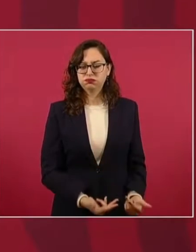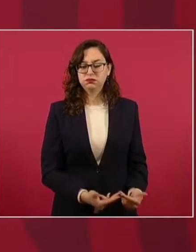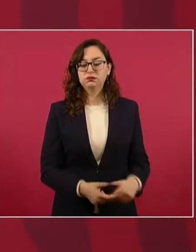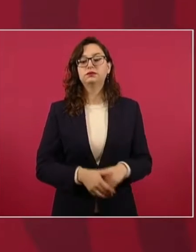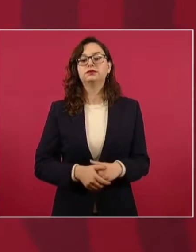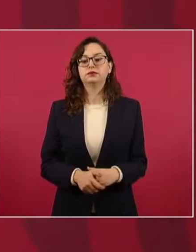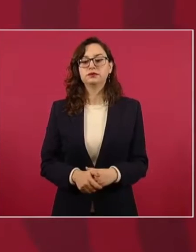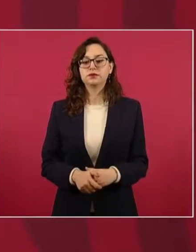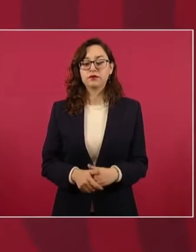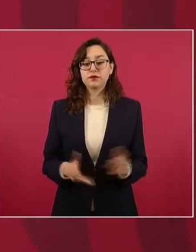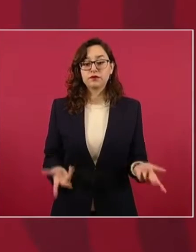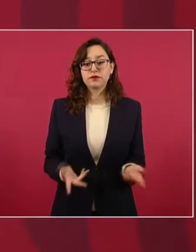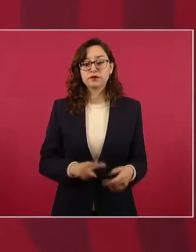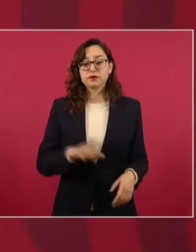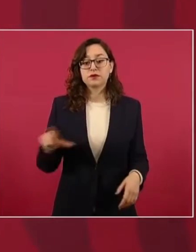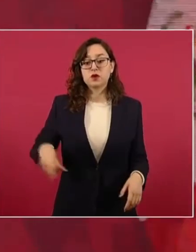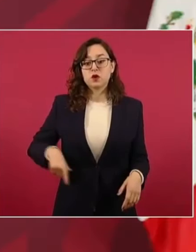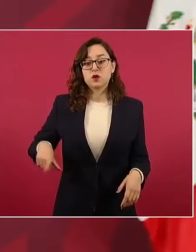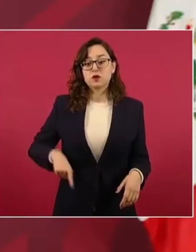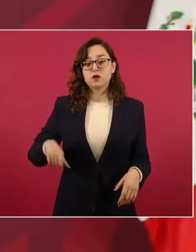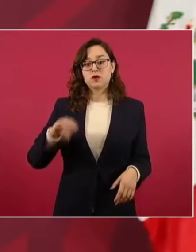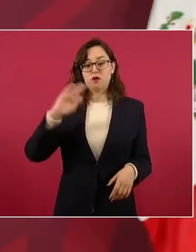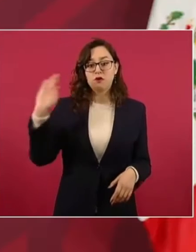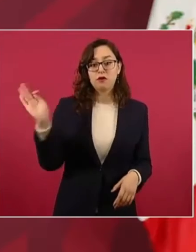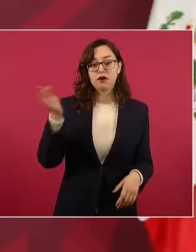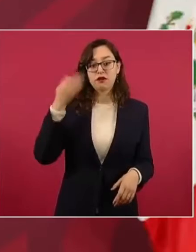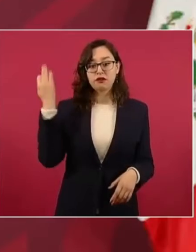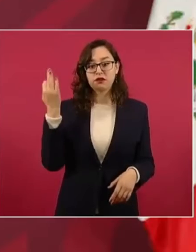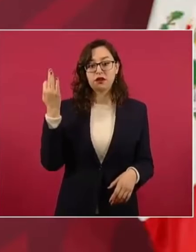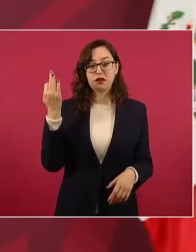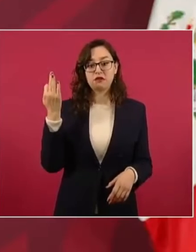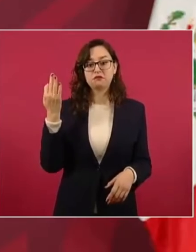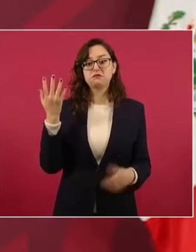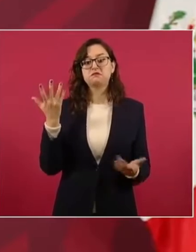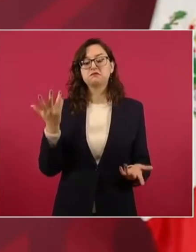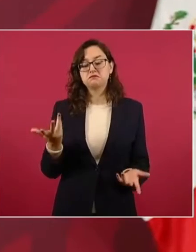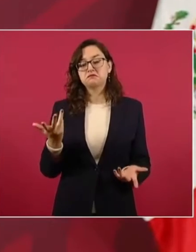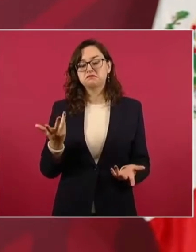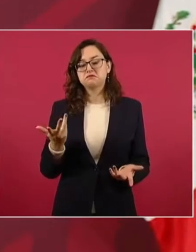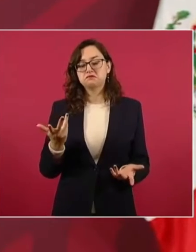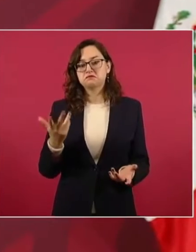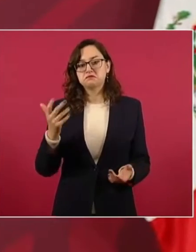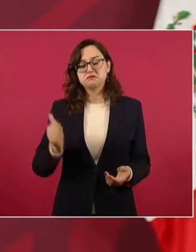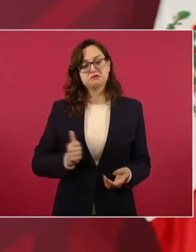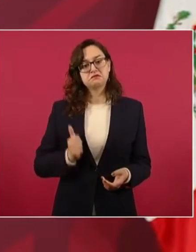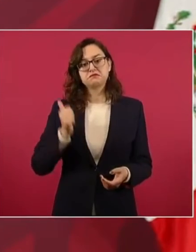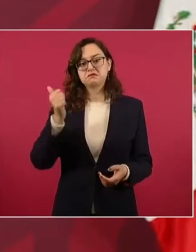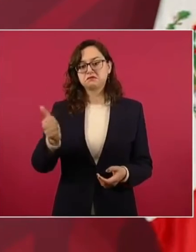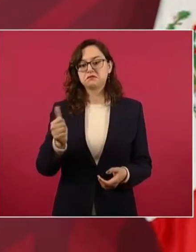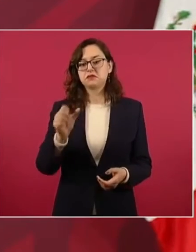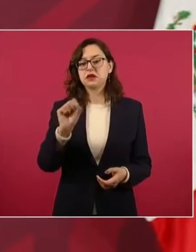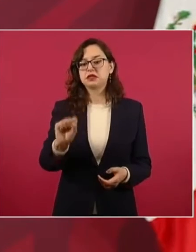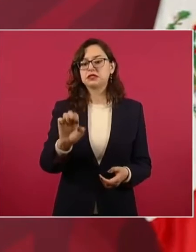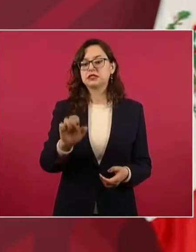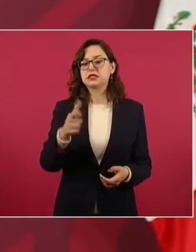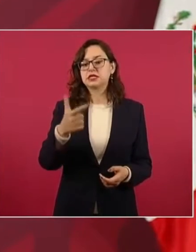Se dedicó el gobierno federal a transferir fondos con el llamado seguro popular, que ni era seguro